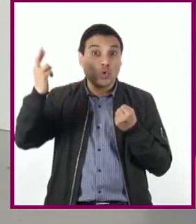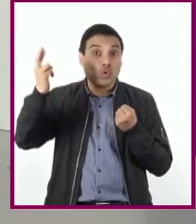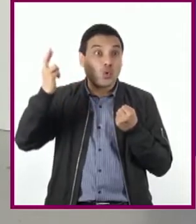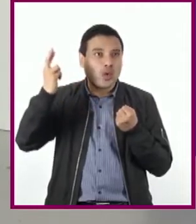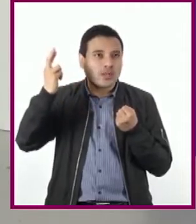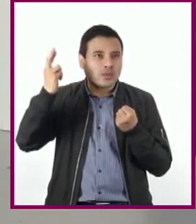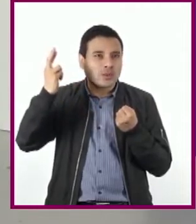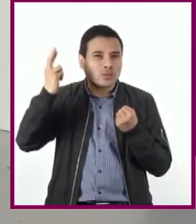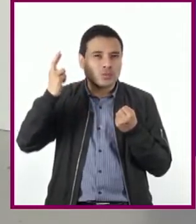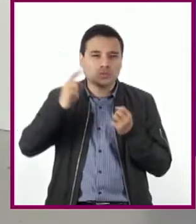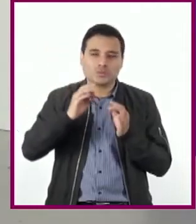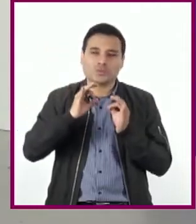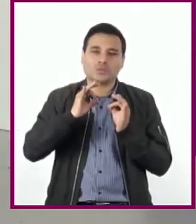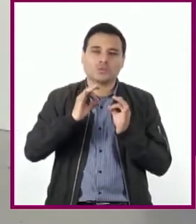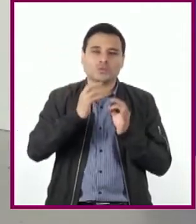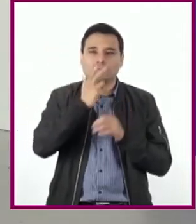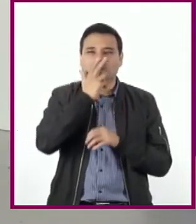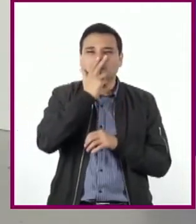galaxia.